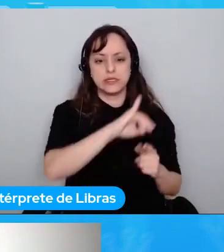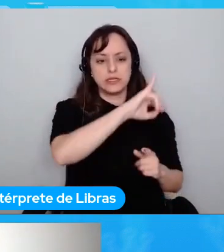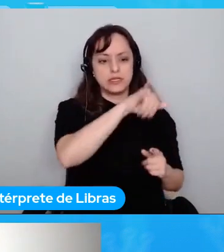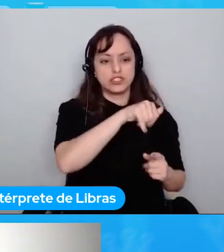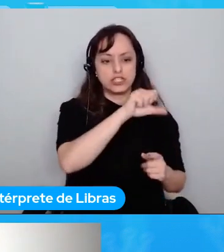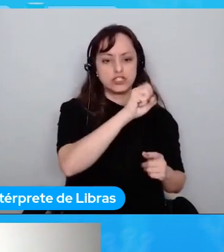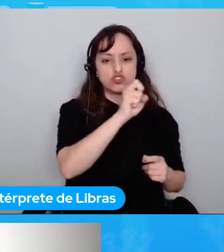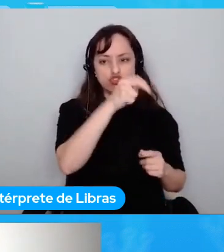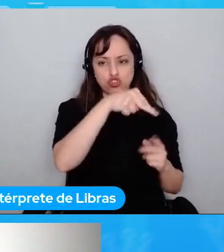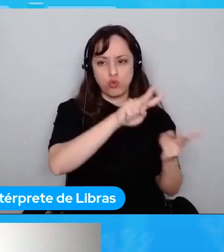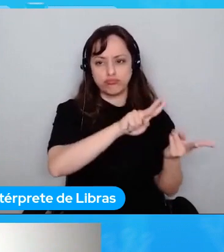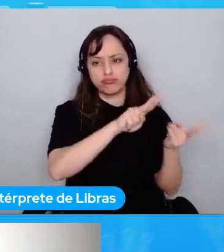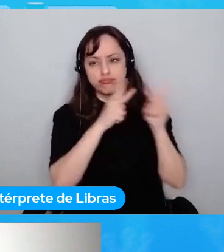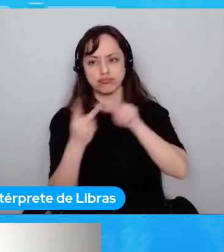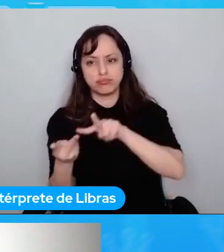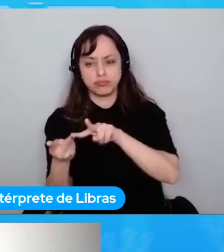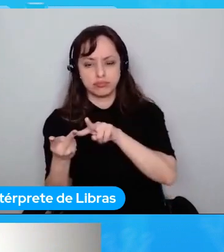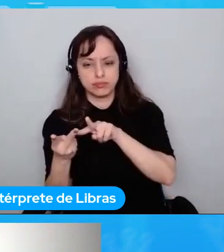a formato